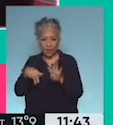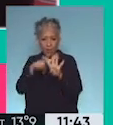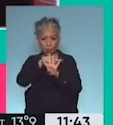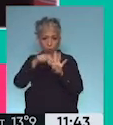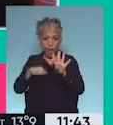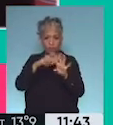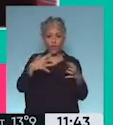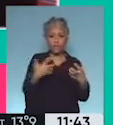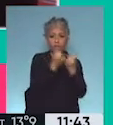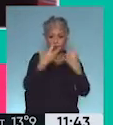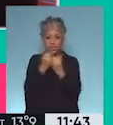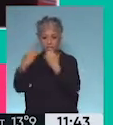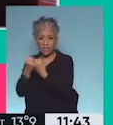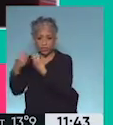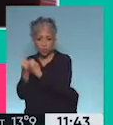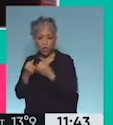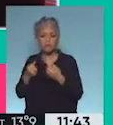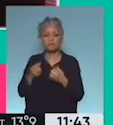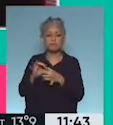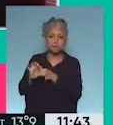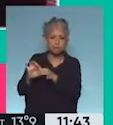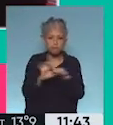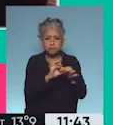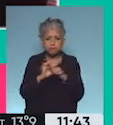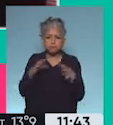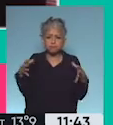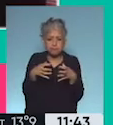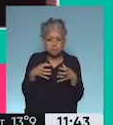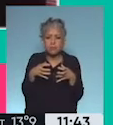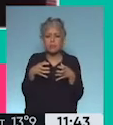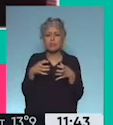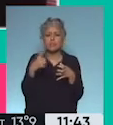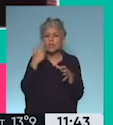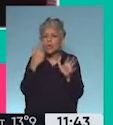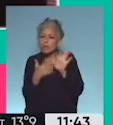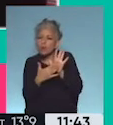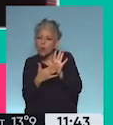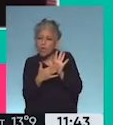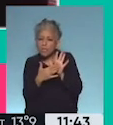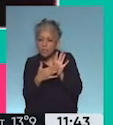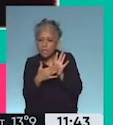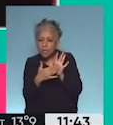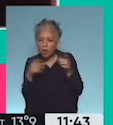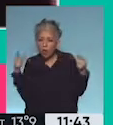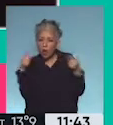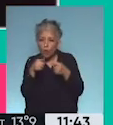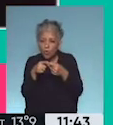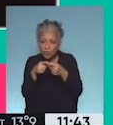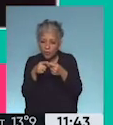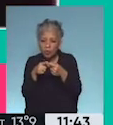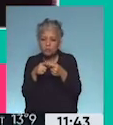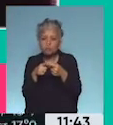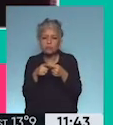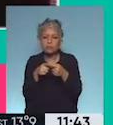4 fundaciones nucleadas en el grupo Petersen se propusieron hace ya rato varios